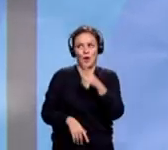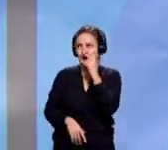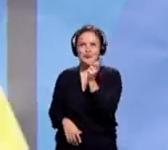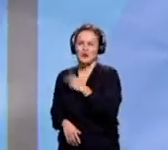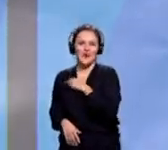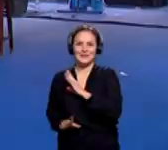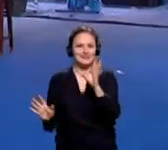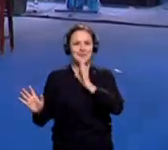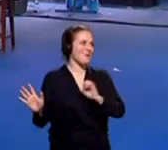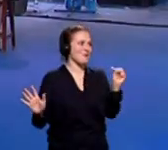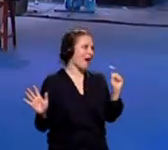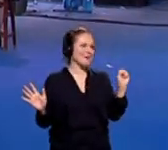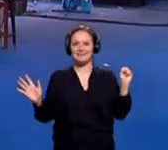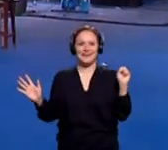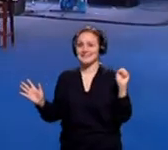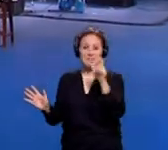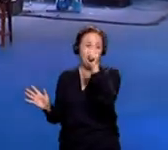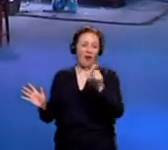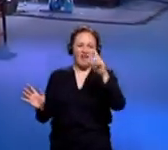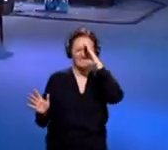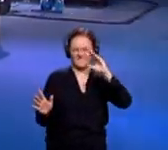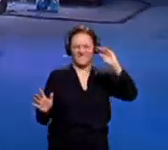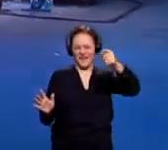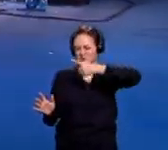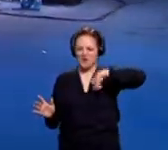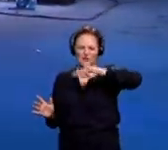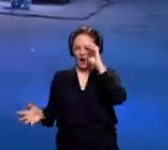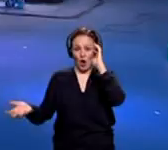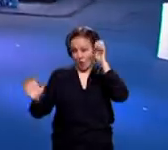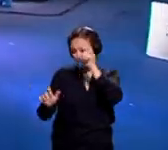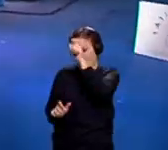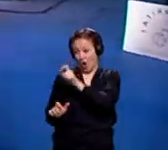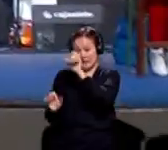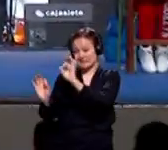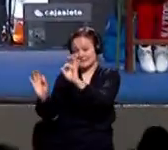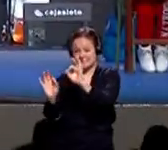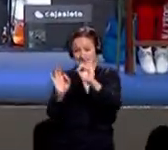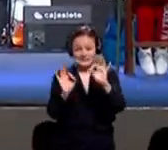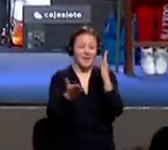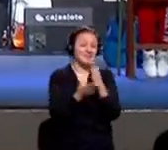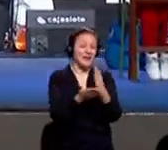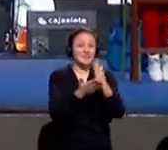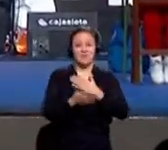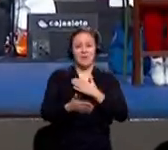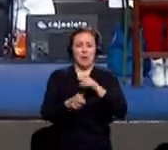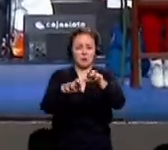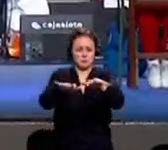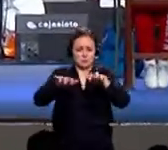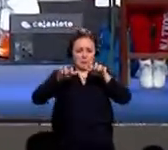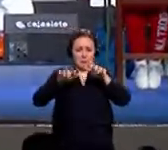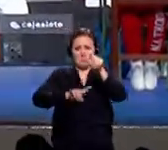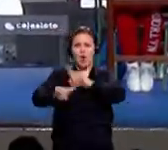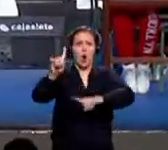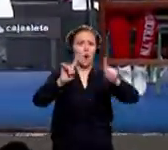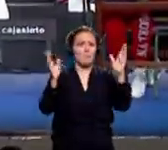Chulísimo, guapísimo, lisísimo, chilosísimo. Mi clase no da